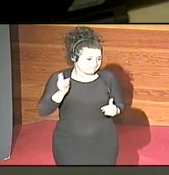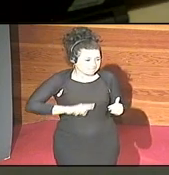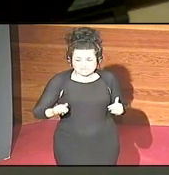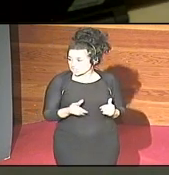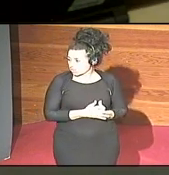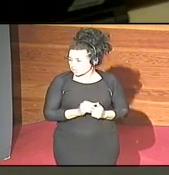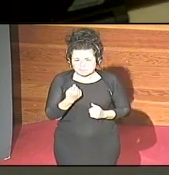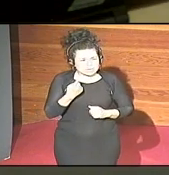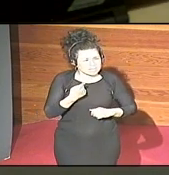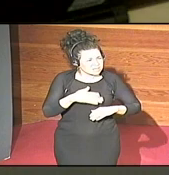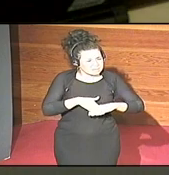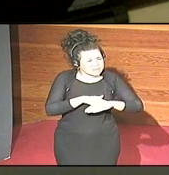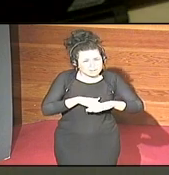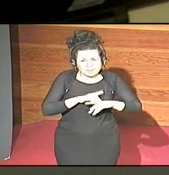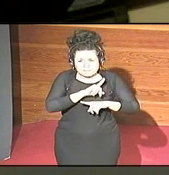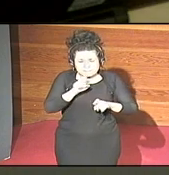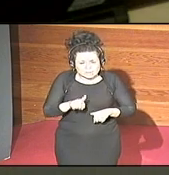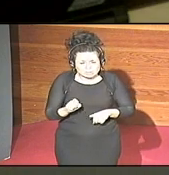Perdona, la primera pregunta, ¿cuál era?